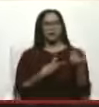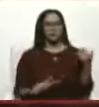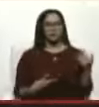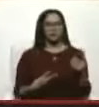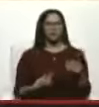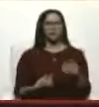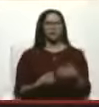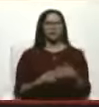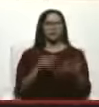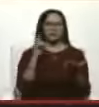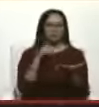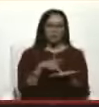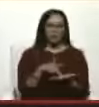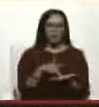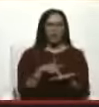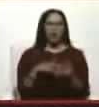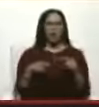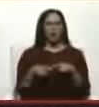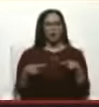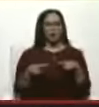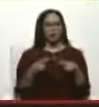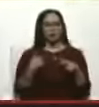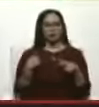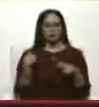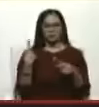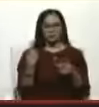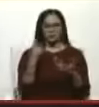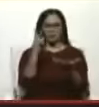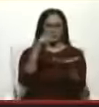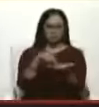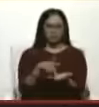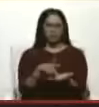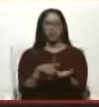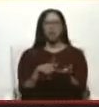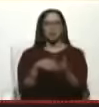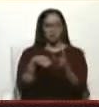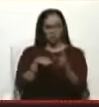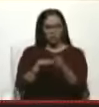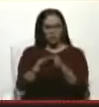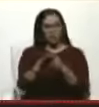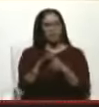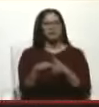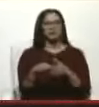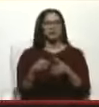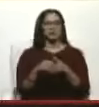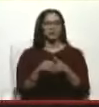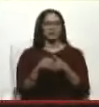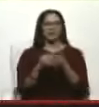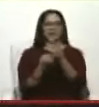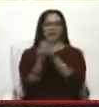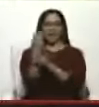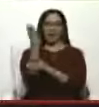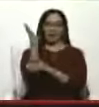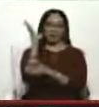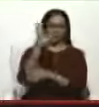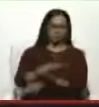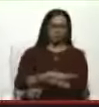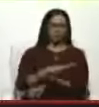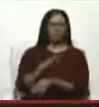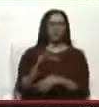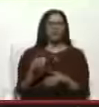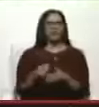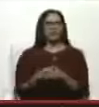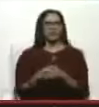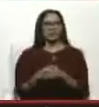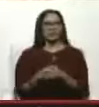vez que llegó al lugar, yo llegué primero, logré pasar y, bueno, cayó un árbol. Y, bueno, ya el